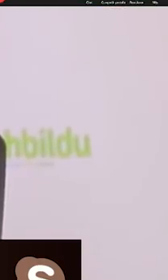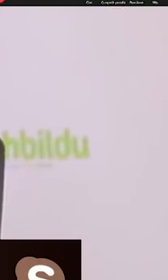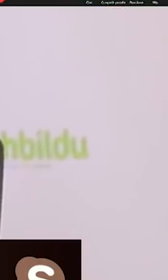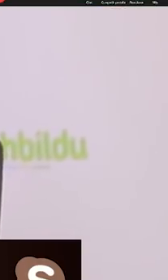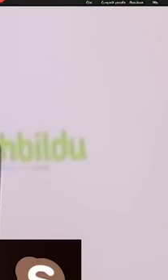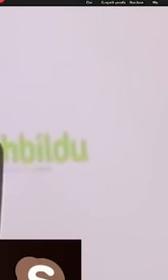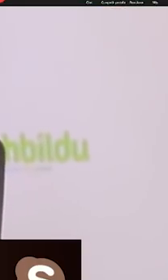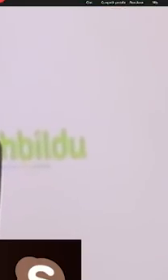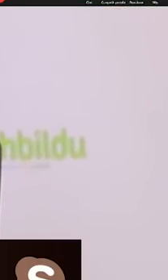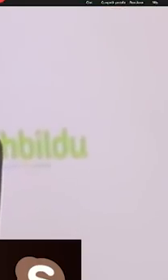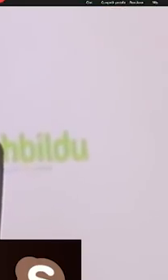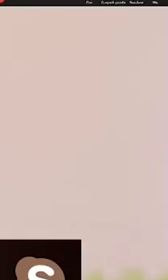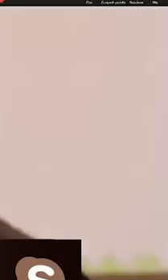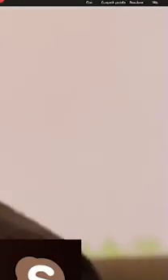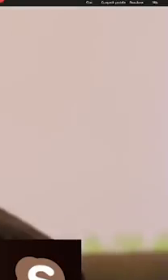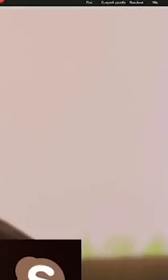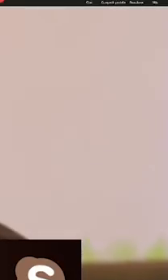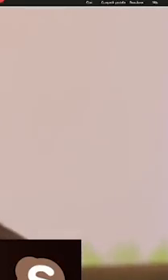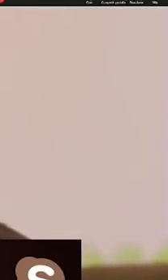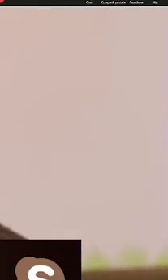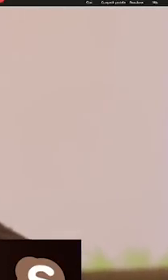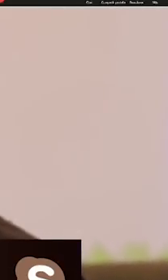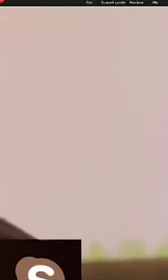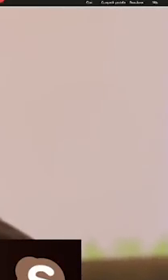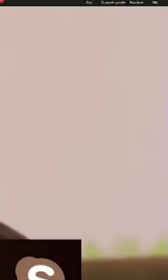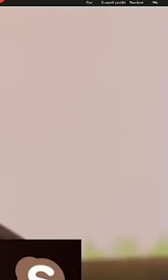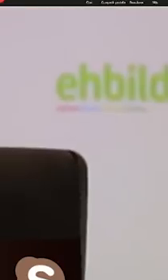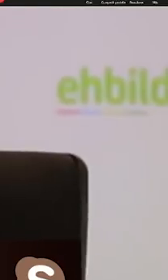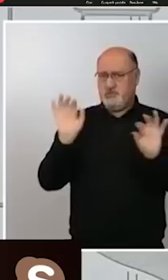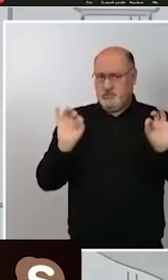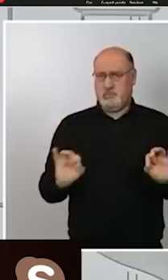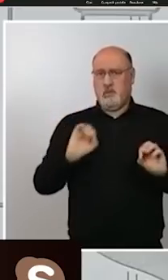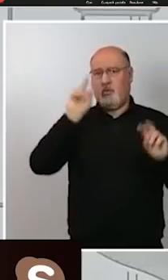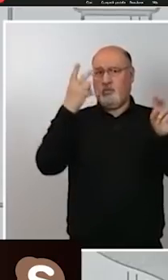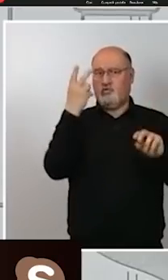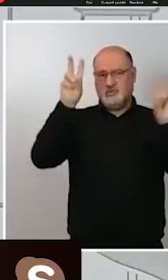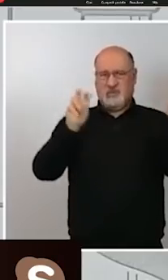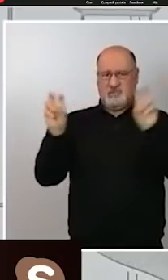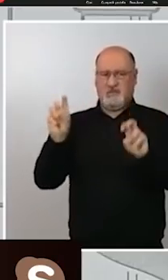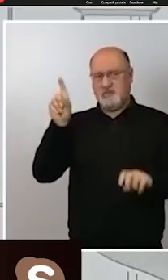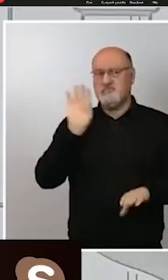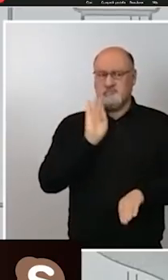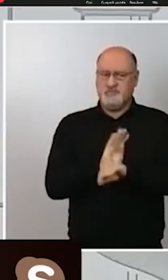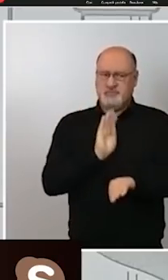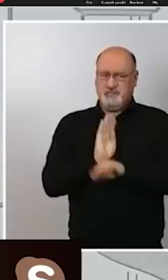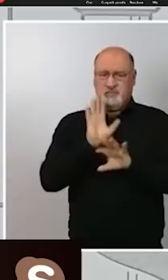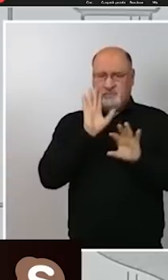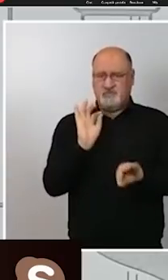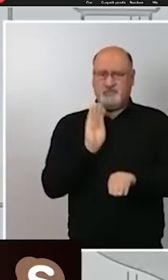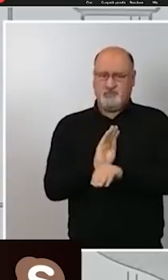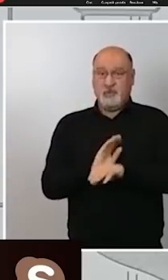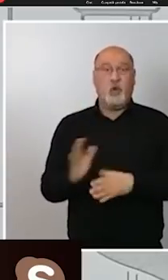bueno, es evidente que es triste que la violencia le rentable, porque aunque tenga consecuencias ahora hacia las